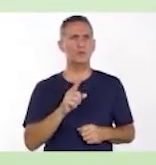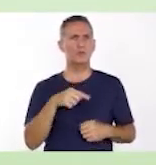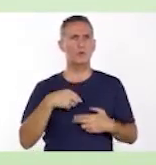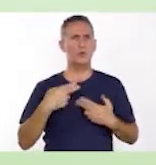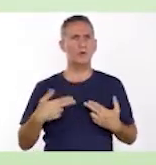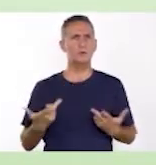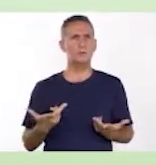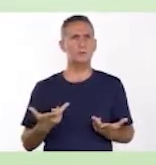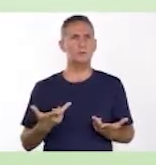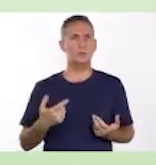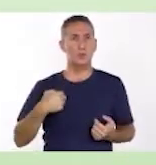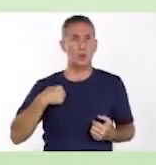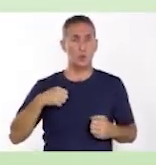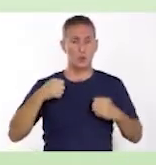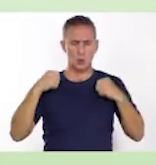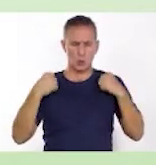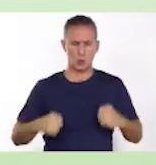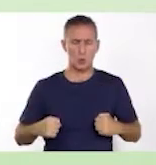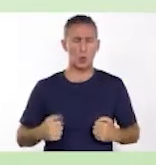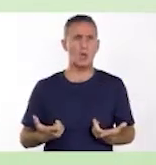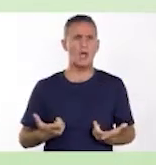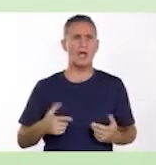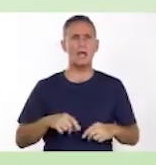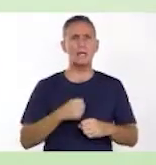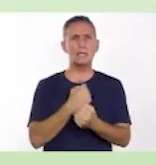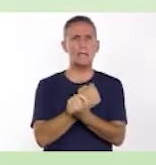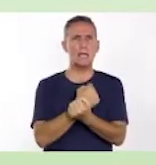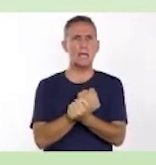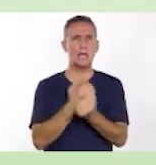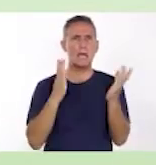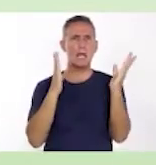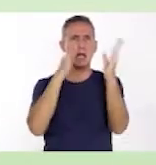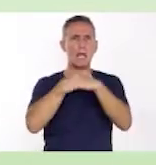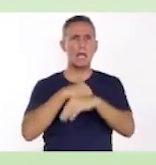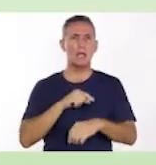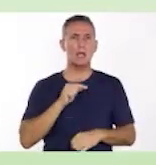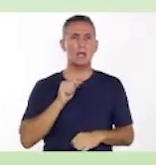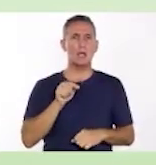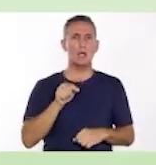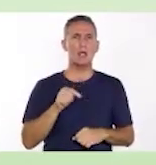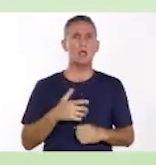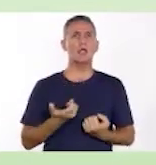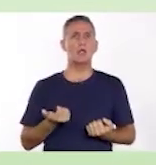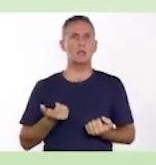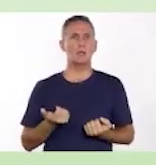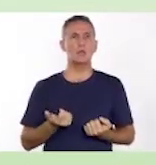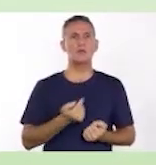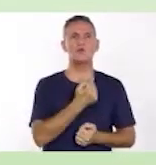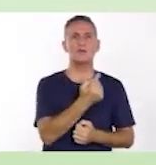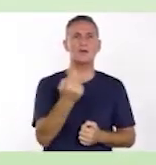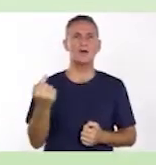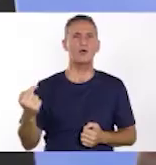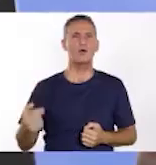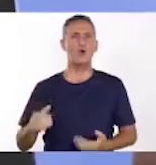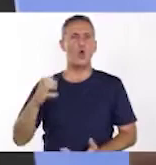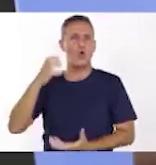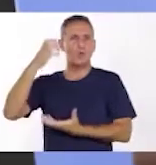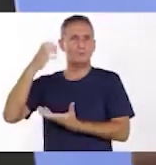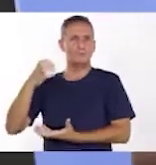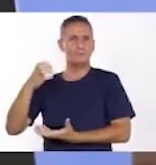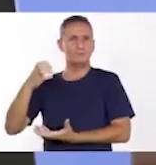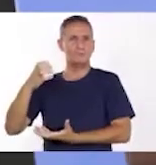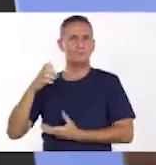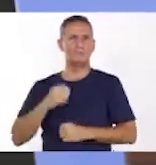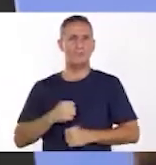le dice, si me tengo que quedar sin una esclava, recuerden que eso era el botín de guerra y era bien ganado por cada uno de ellos.